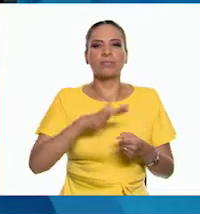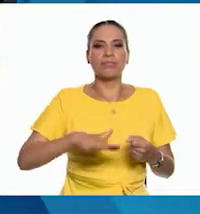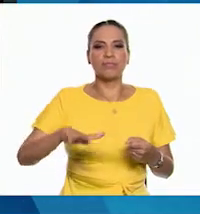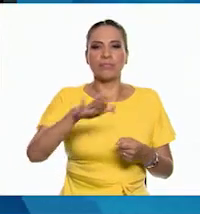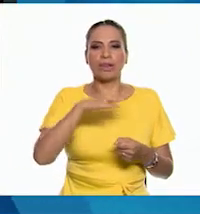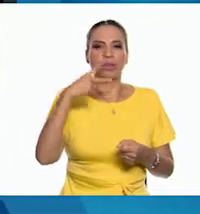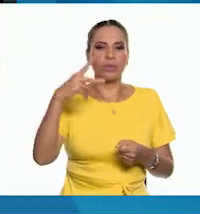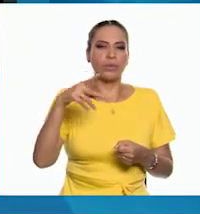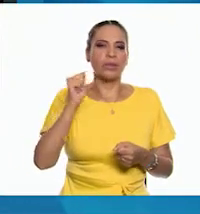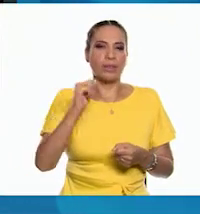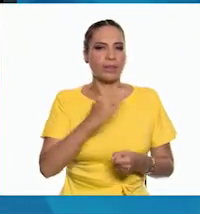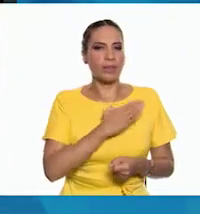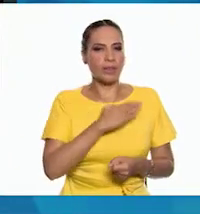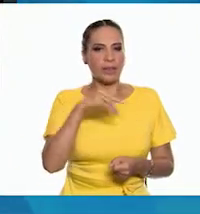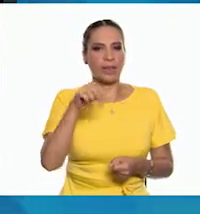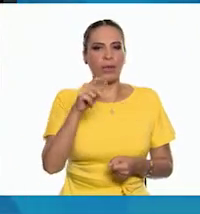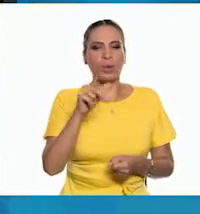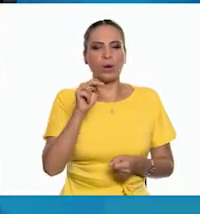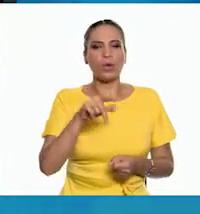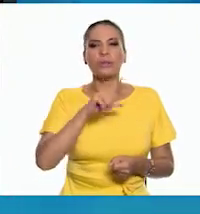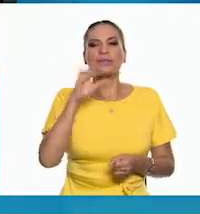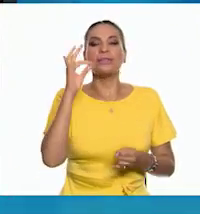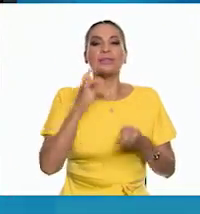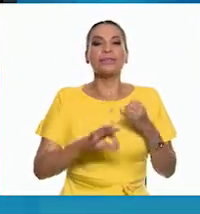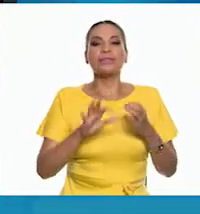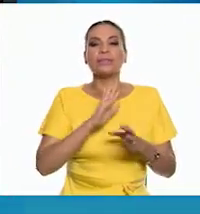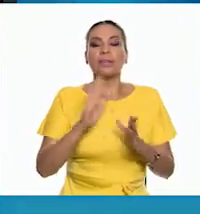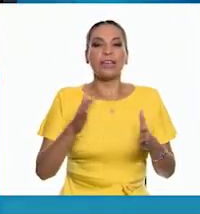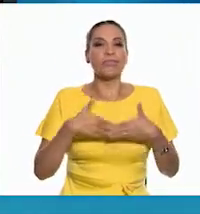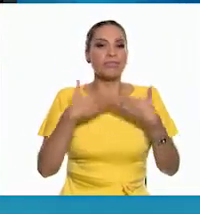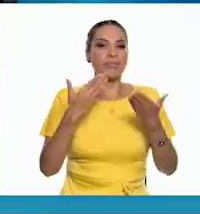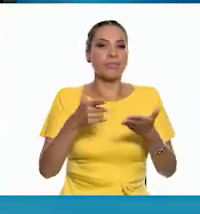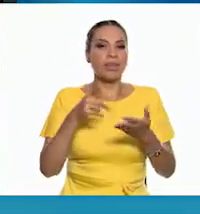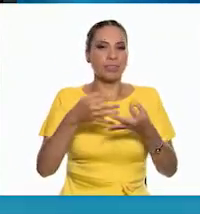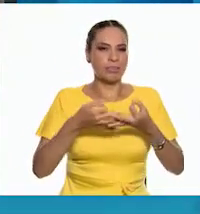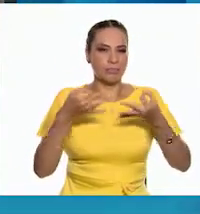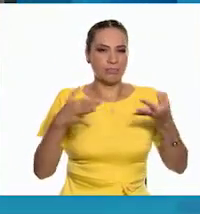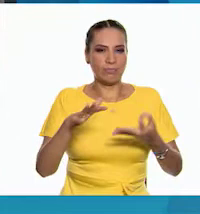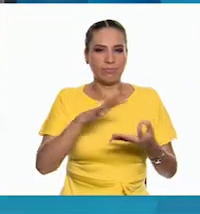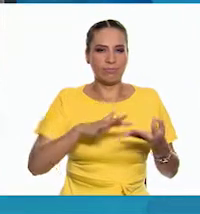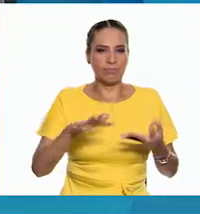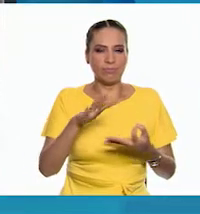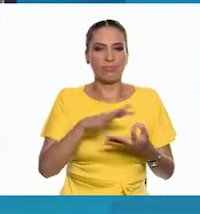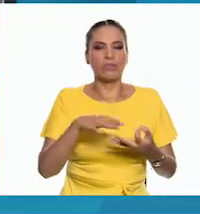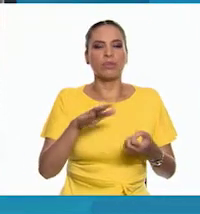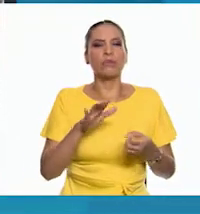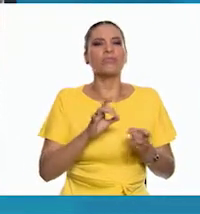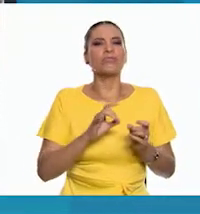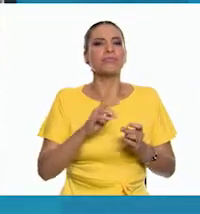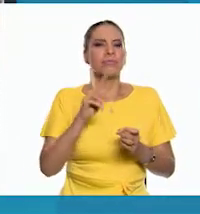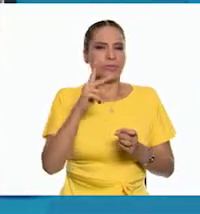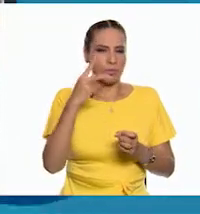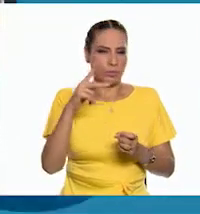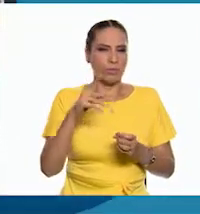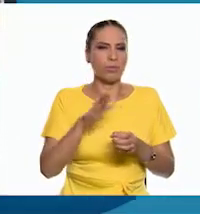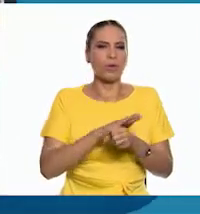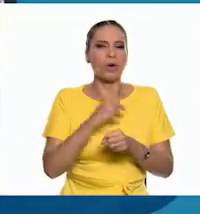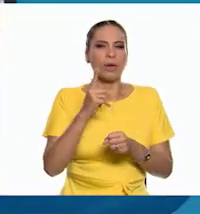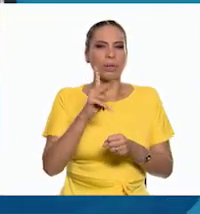de Napoleón. Sí. Pero finalmente, ya estando en territorio peninsular, debido también